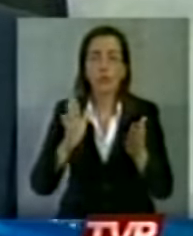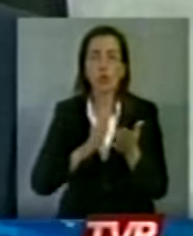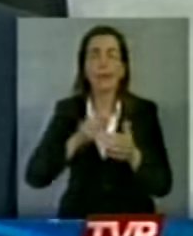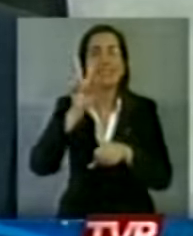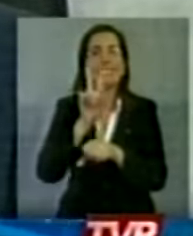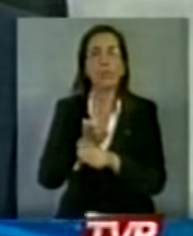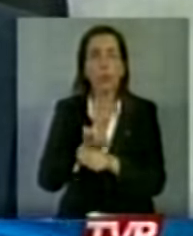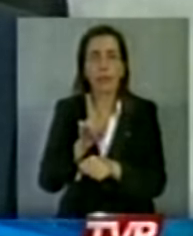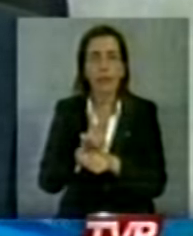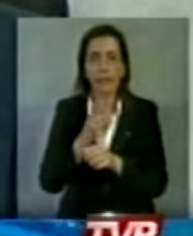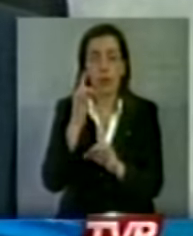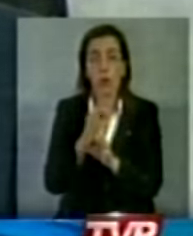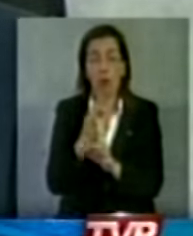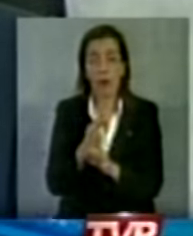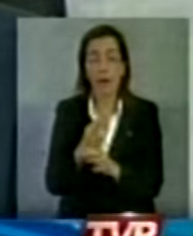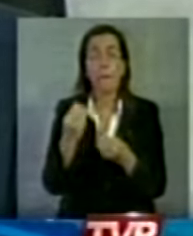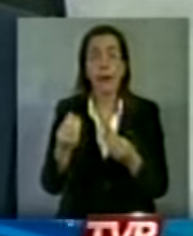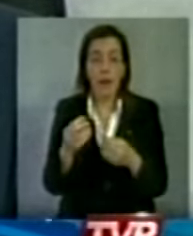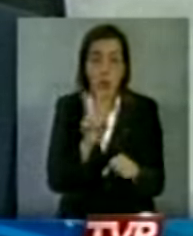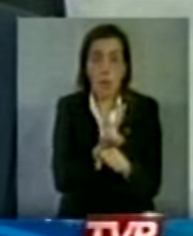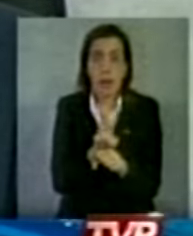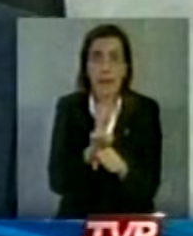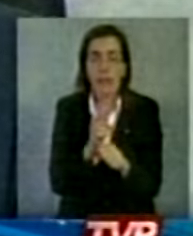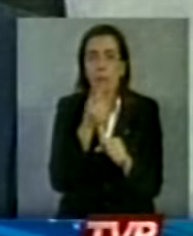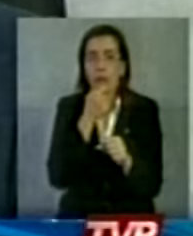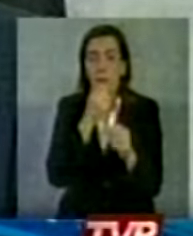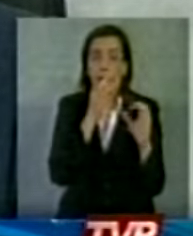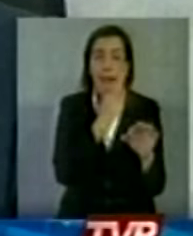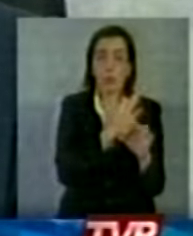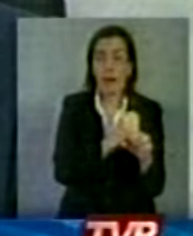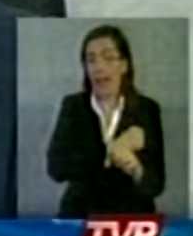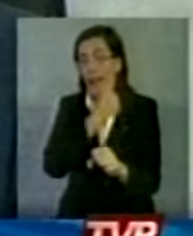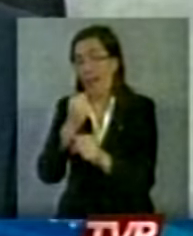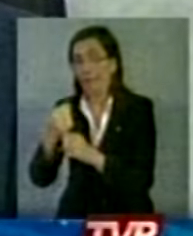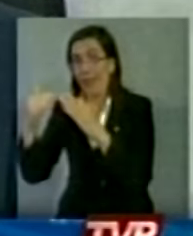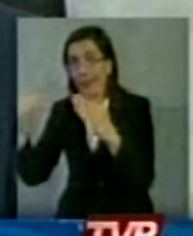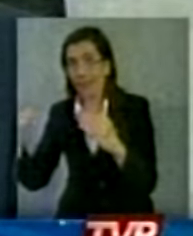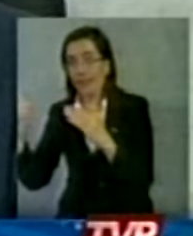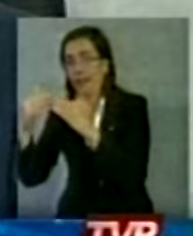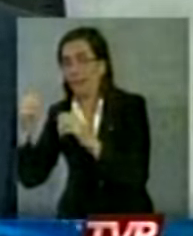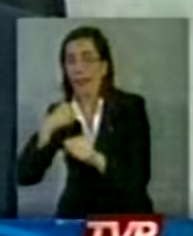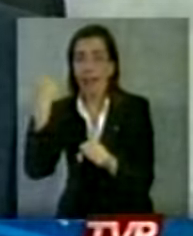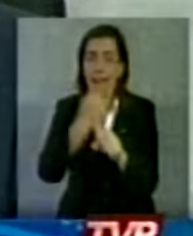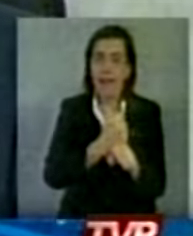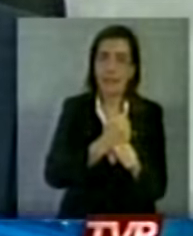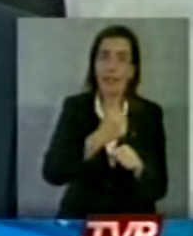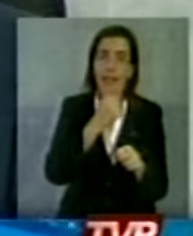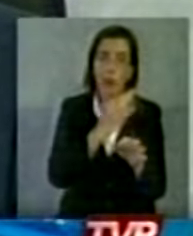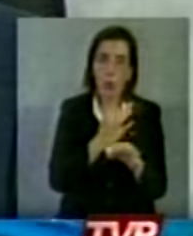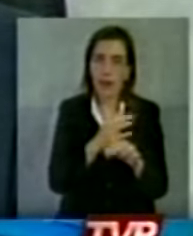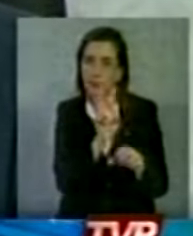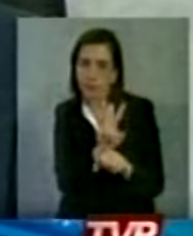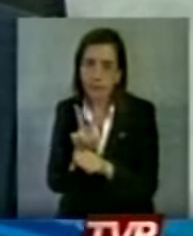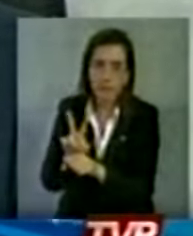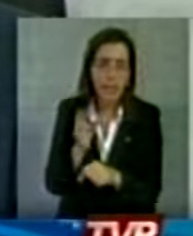escolar para fortalecer la seguridad en el trayecto de la escuela a la casa y de la casa a la escuela, prevenir actos de